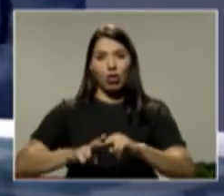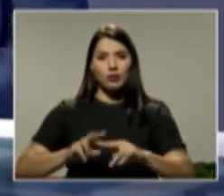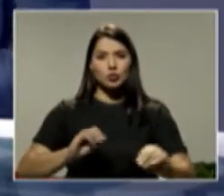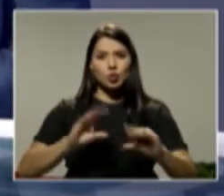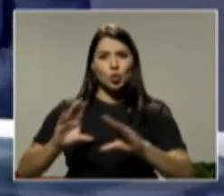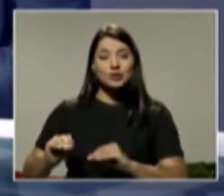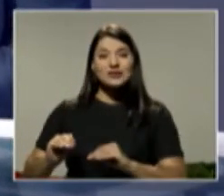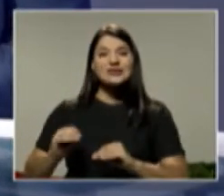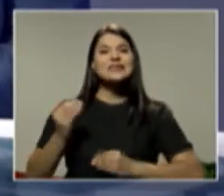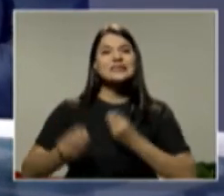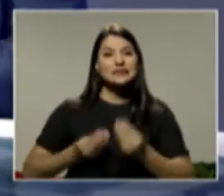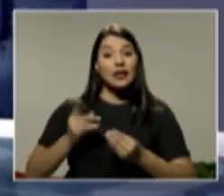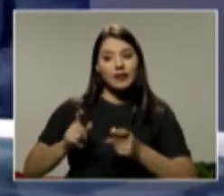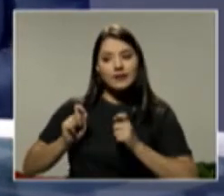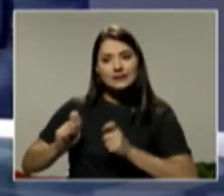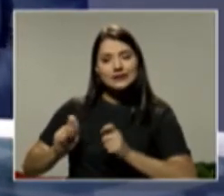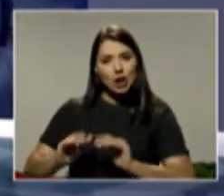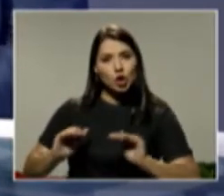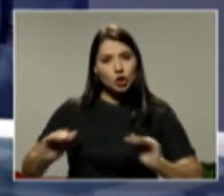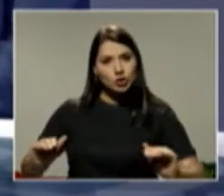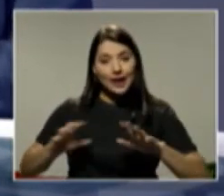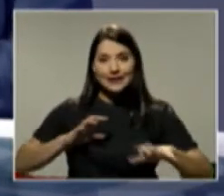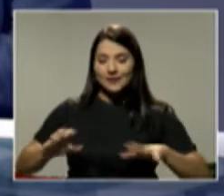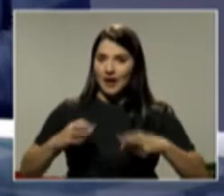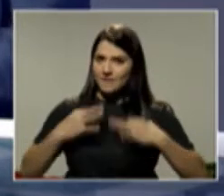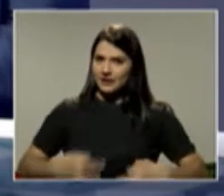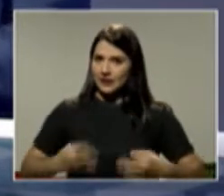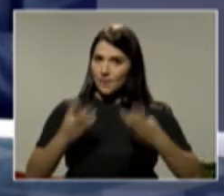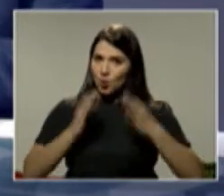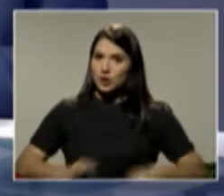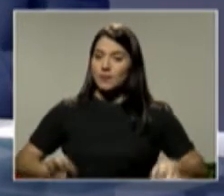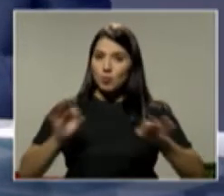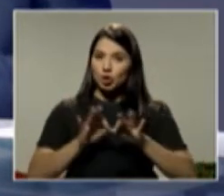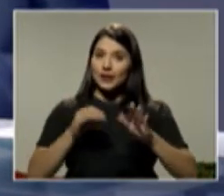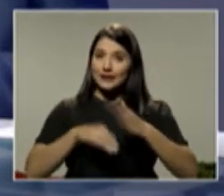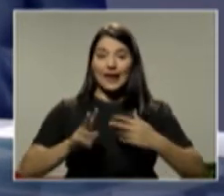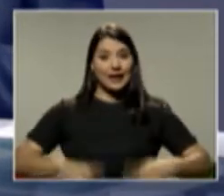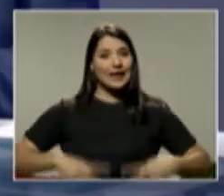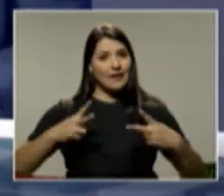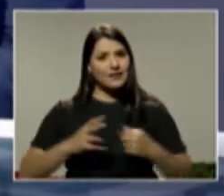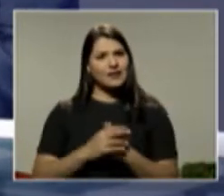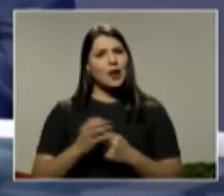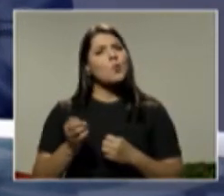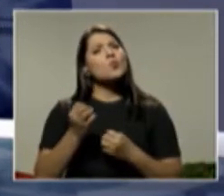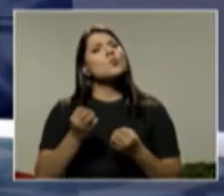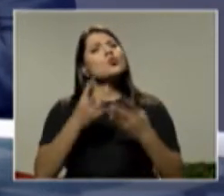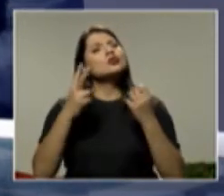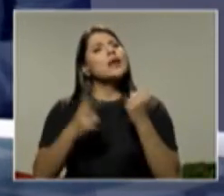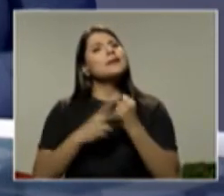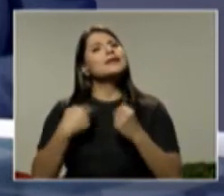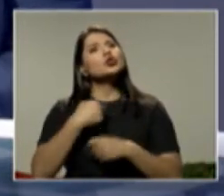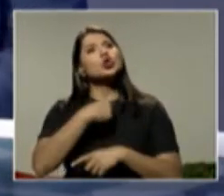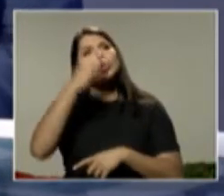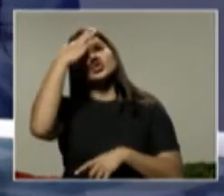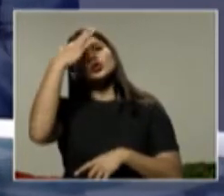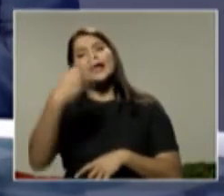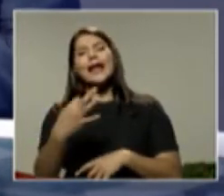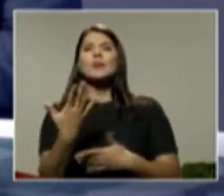la actividad física es importante en la vida. Muchas veces creemos o hacemos entender de que aprender